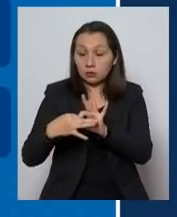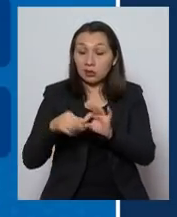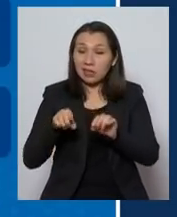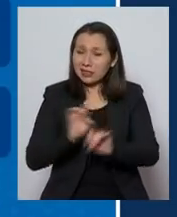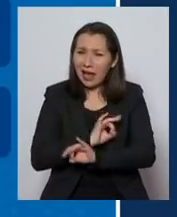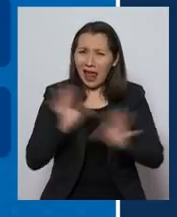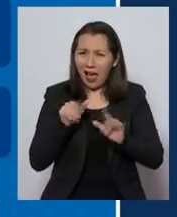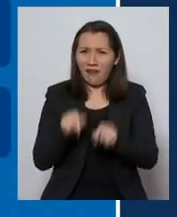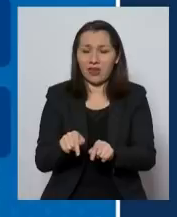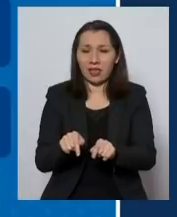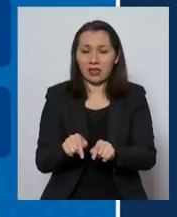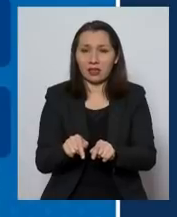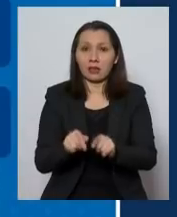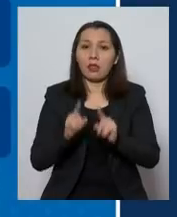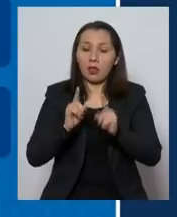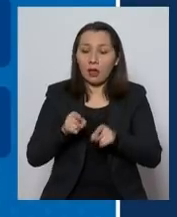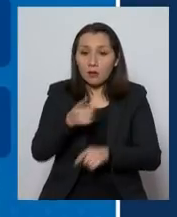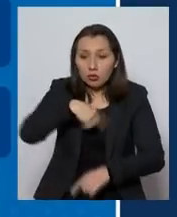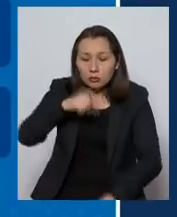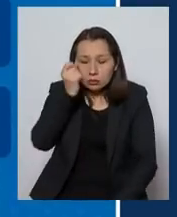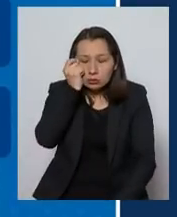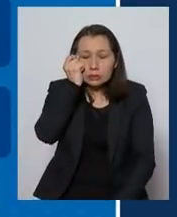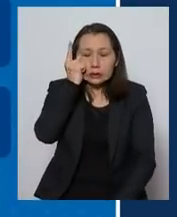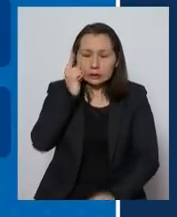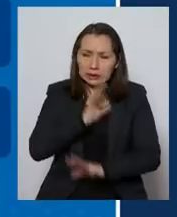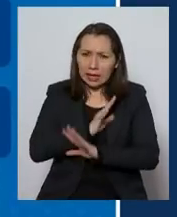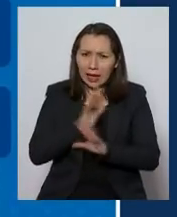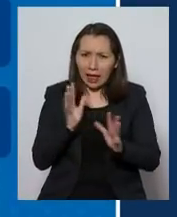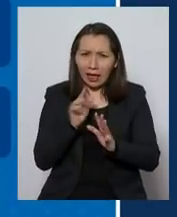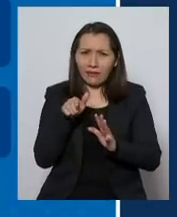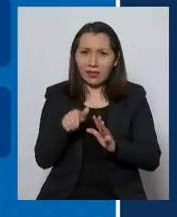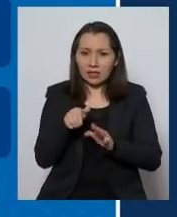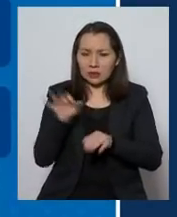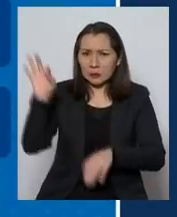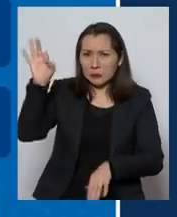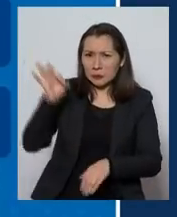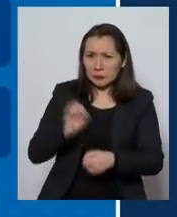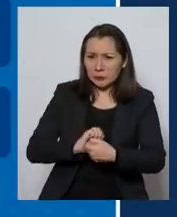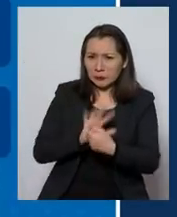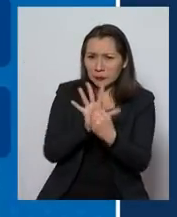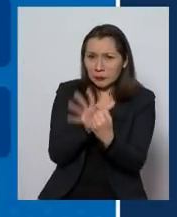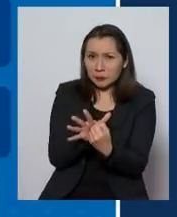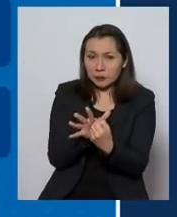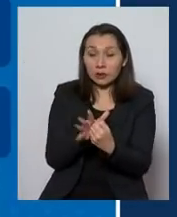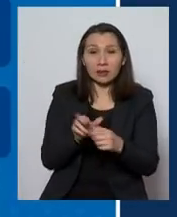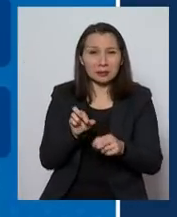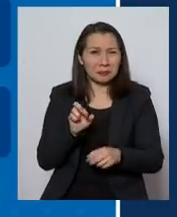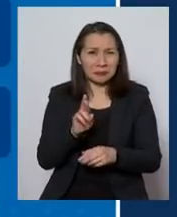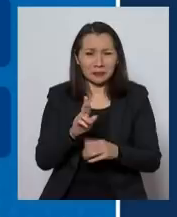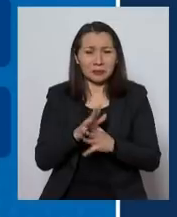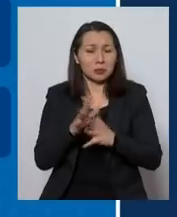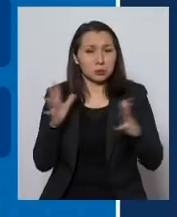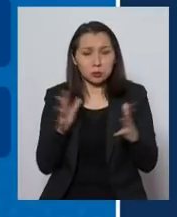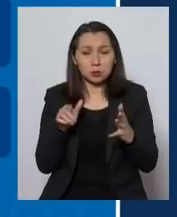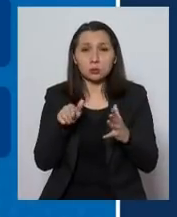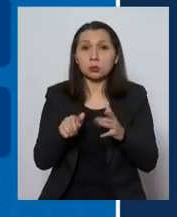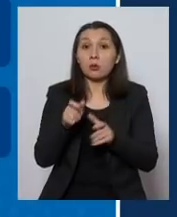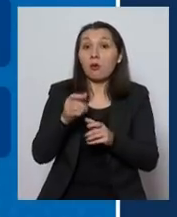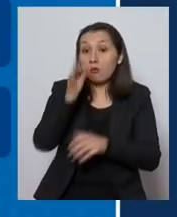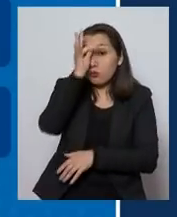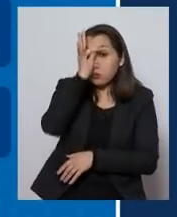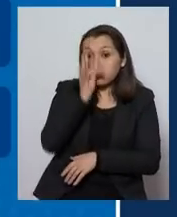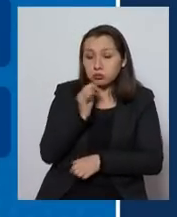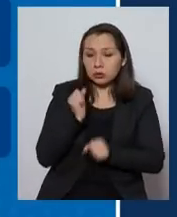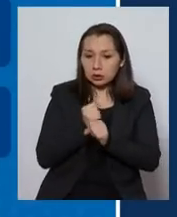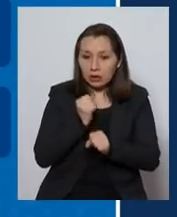grave. Tenemos que darnos cuenta de la gravedad de este virus. Es tan grave que hay muchos